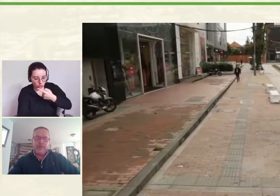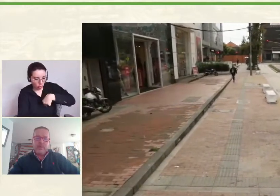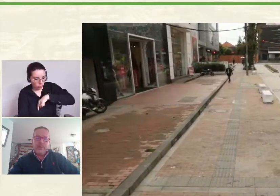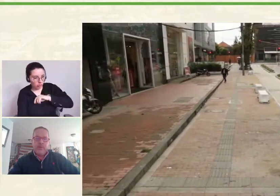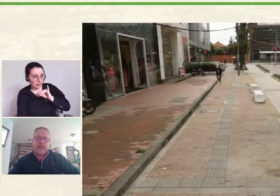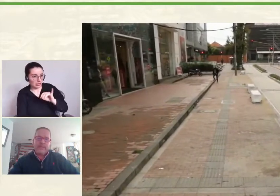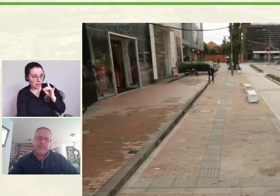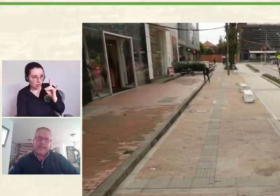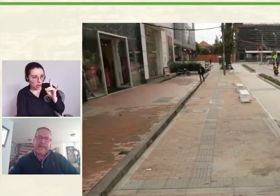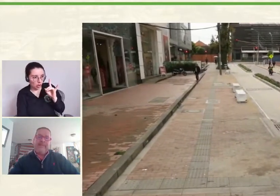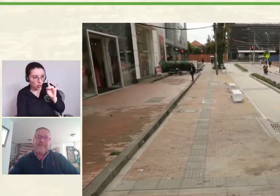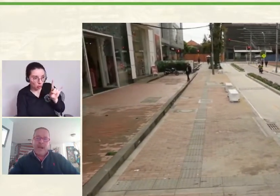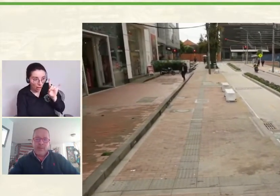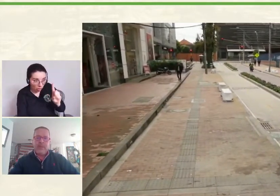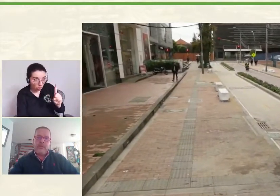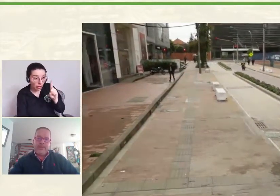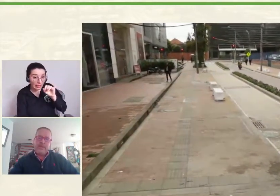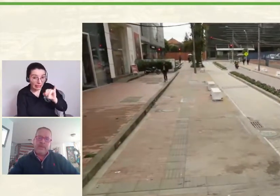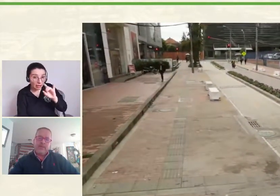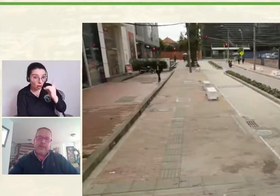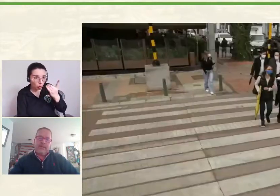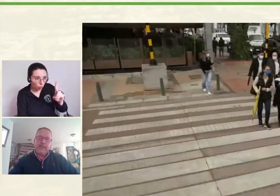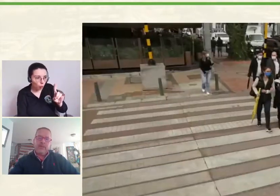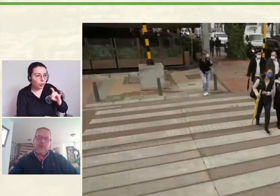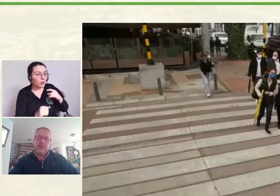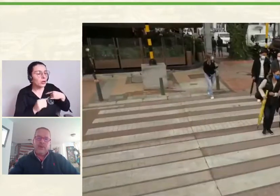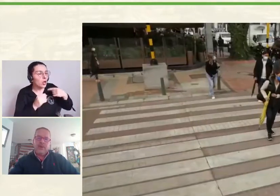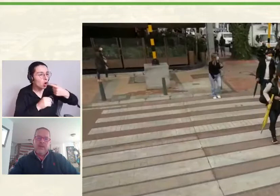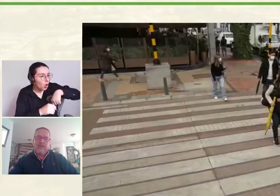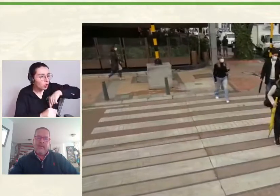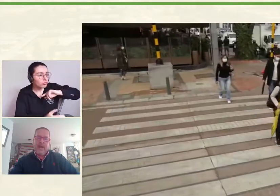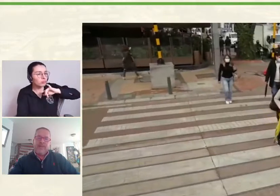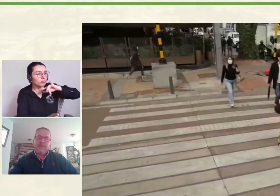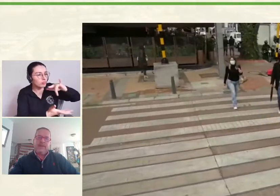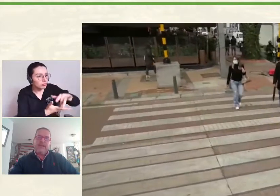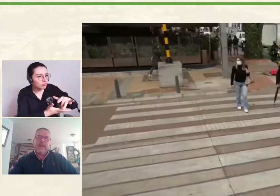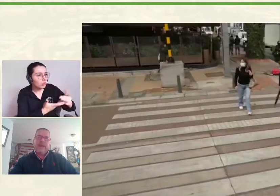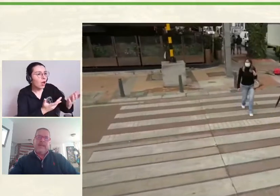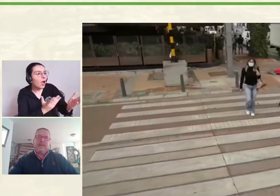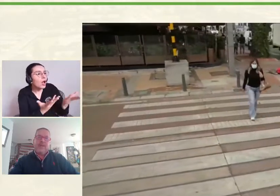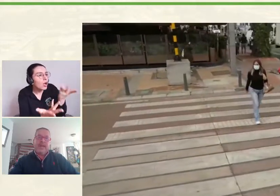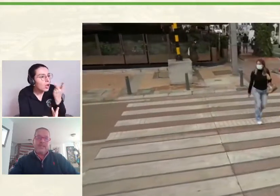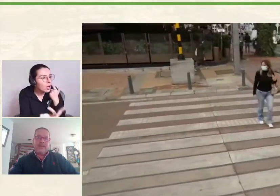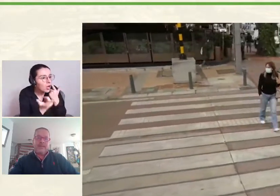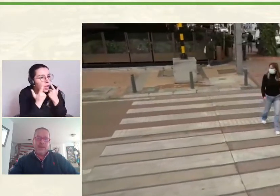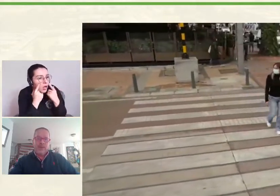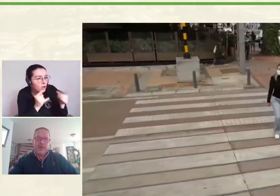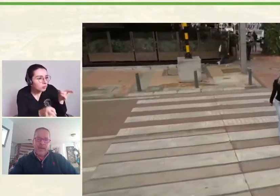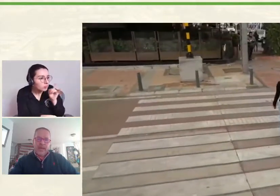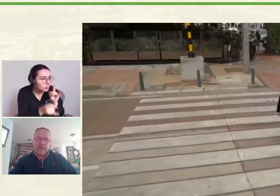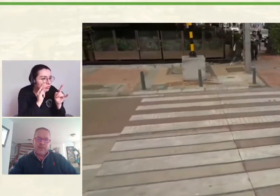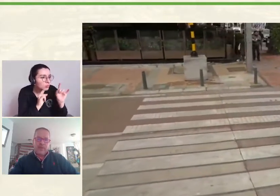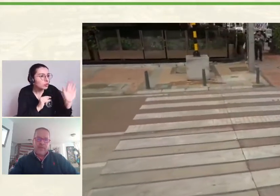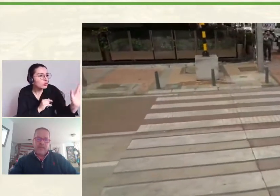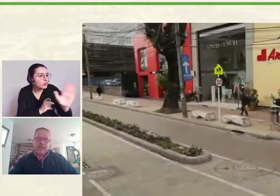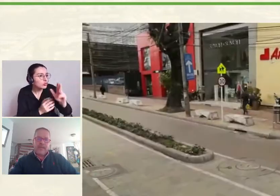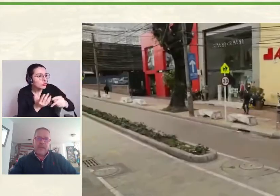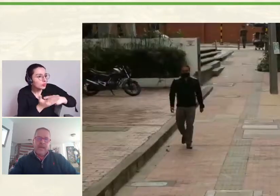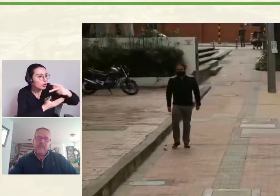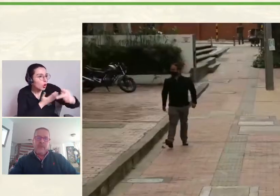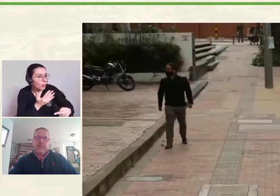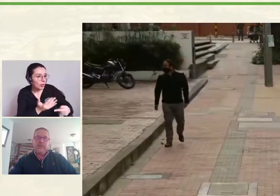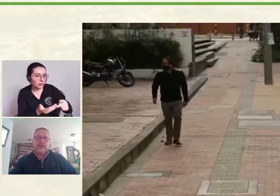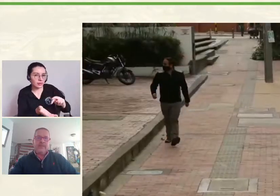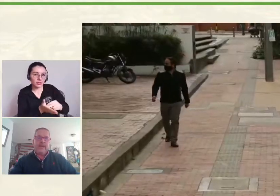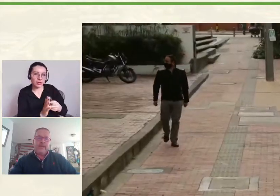oigamos sus propuestas, que vayamos y los visitemos en el territorio. Finalmente, esto le da cierta seguridad a los proyectos.